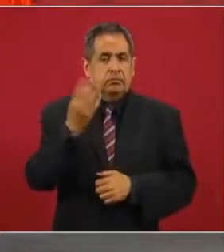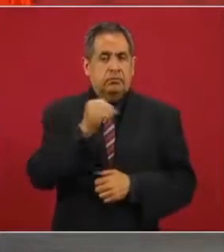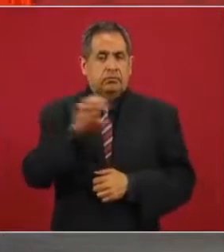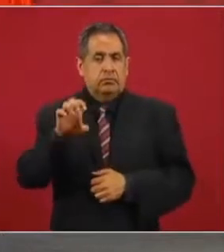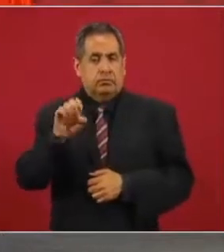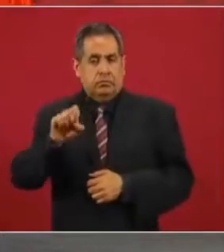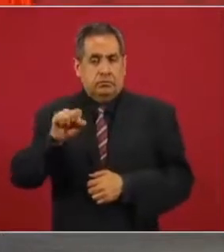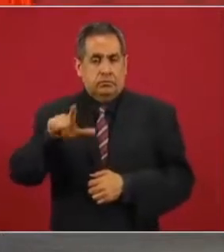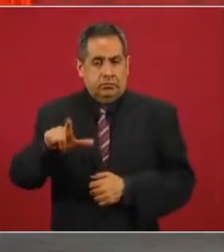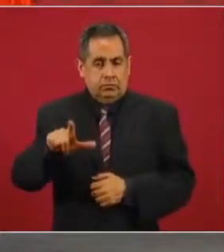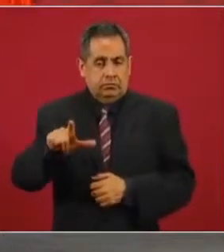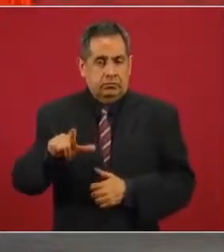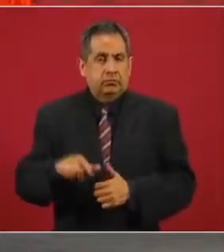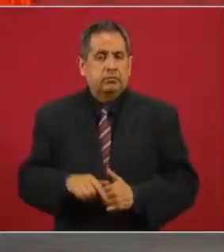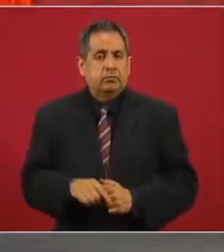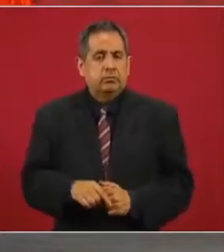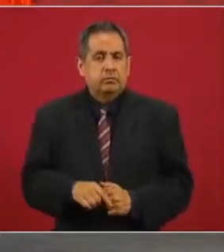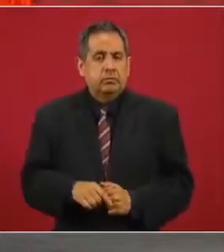967.